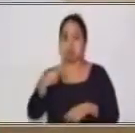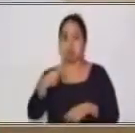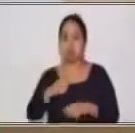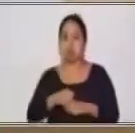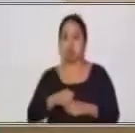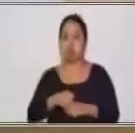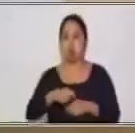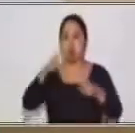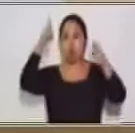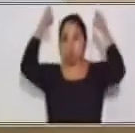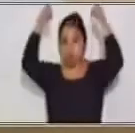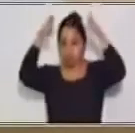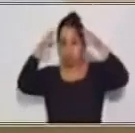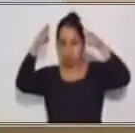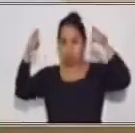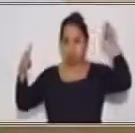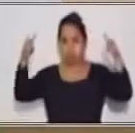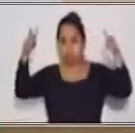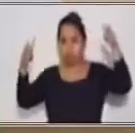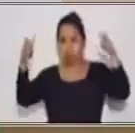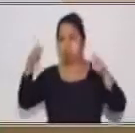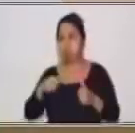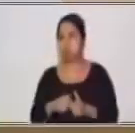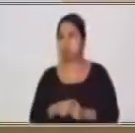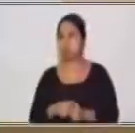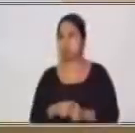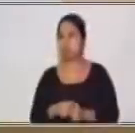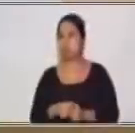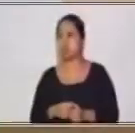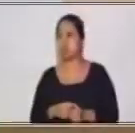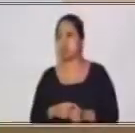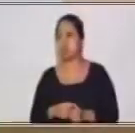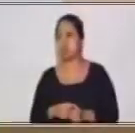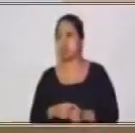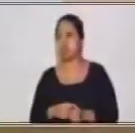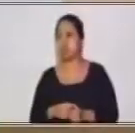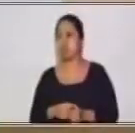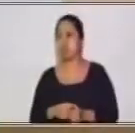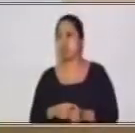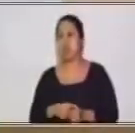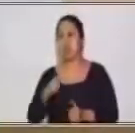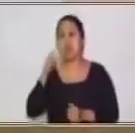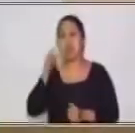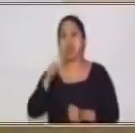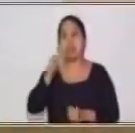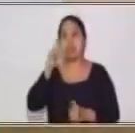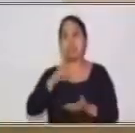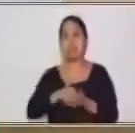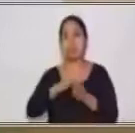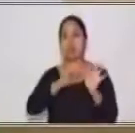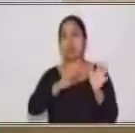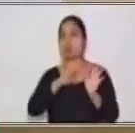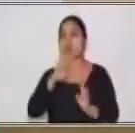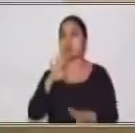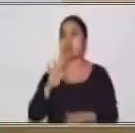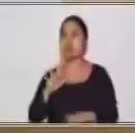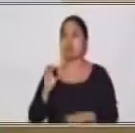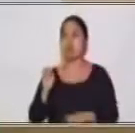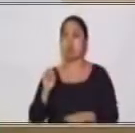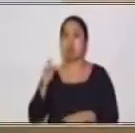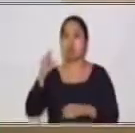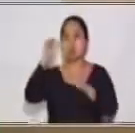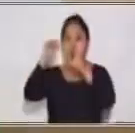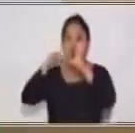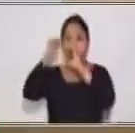sale en 1950 y es una de las obras y película más que todo